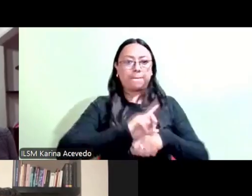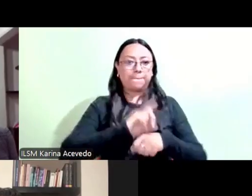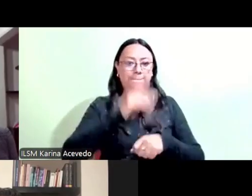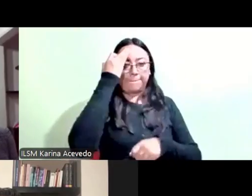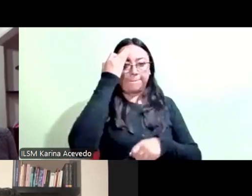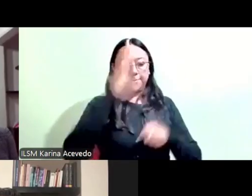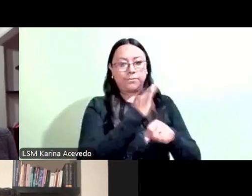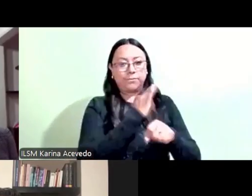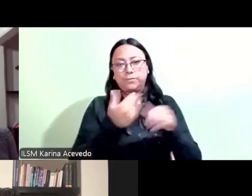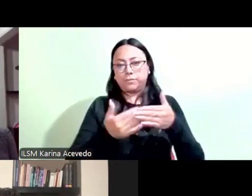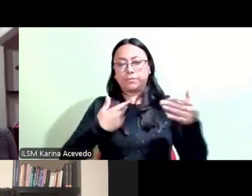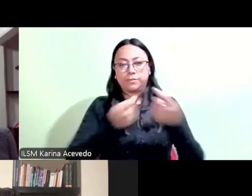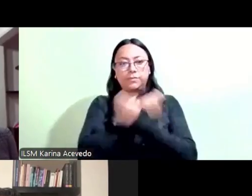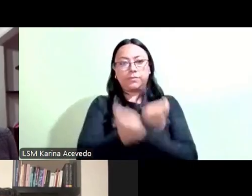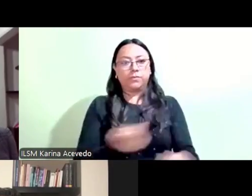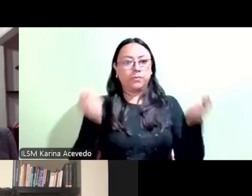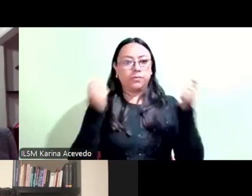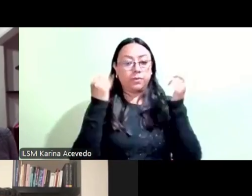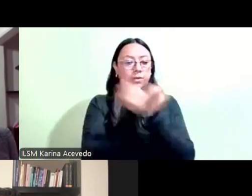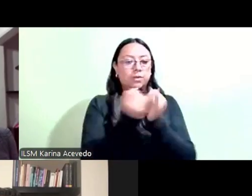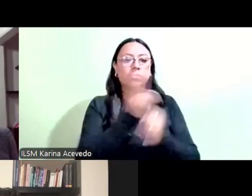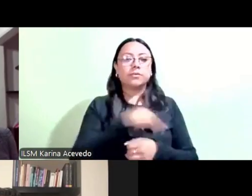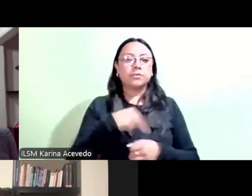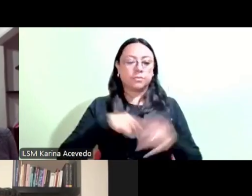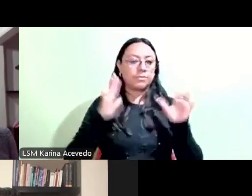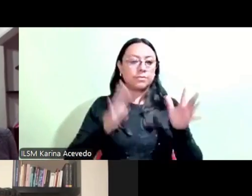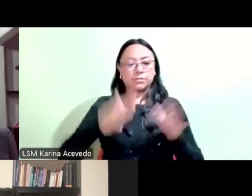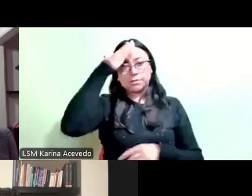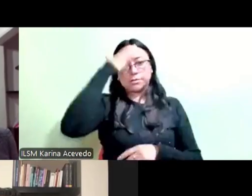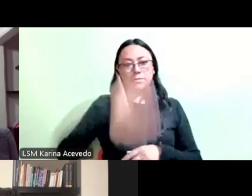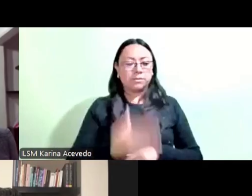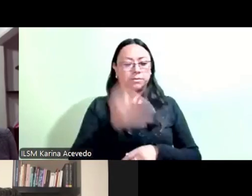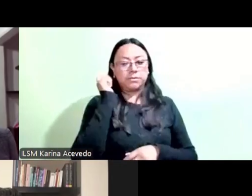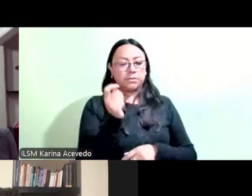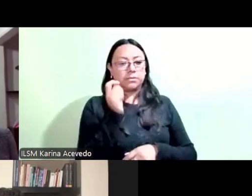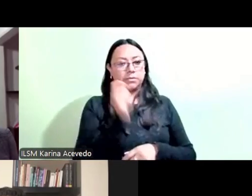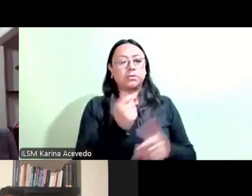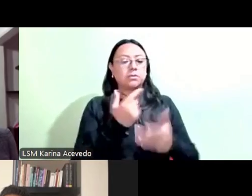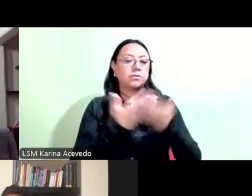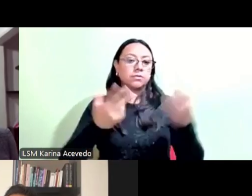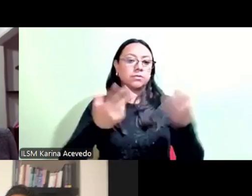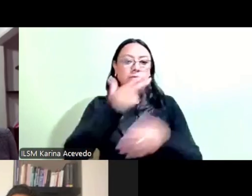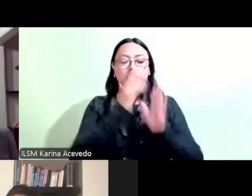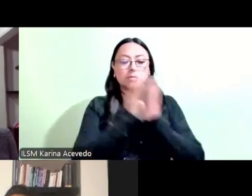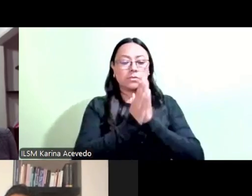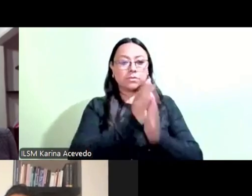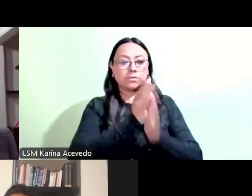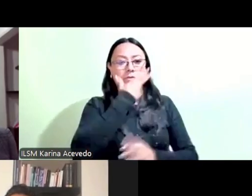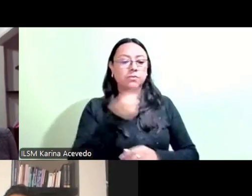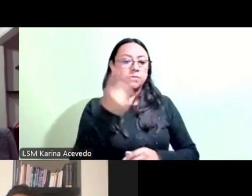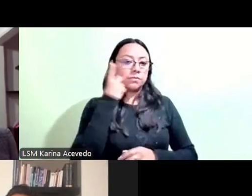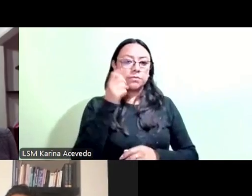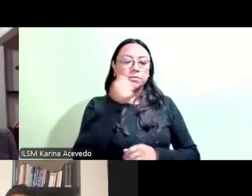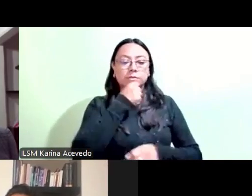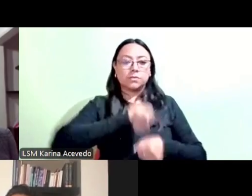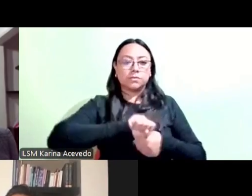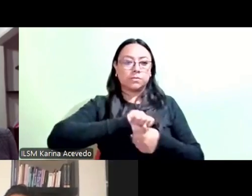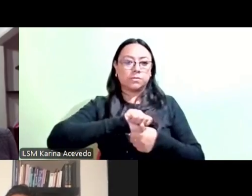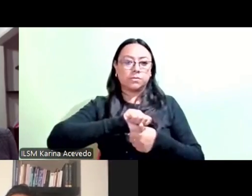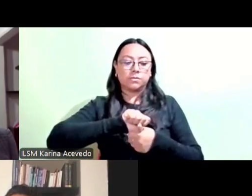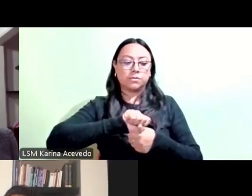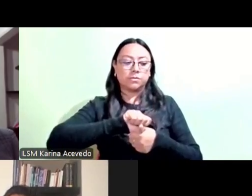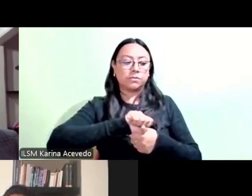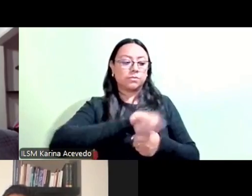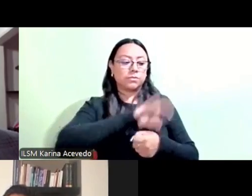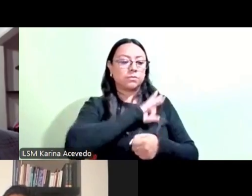los presentes y conocemos su contenido, solicitaría, diputado secretario, si fuera tan gentil, de